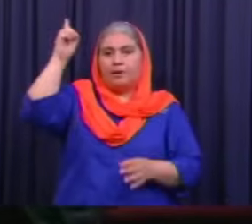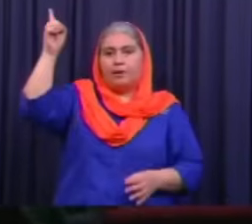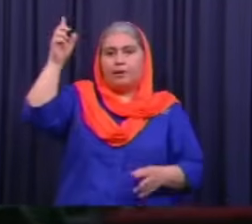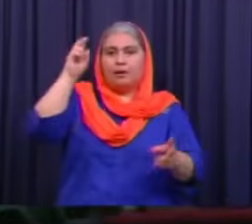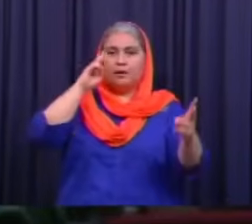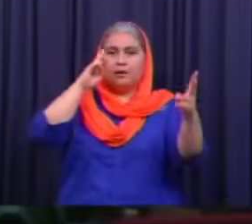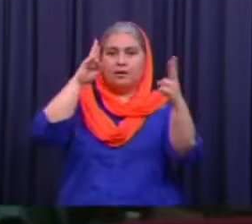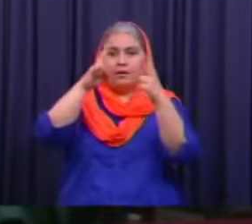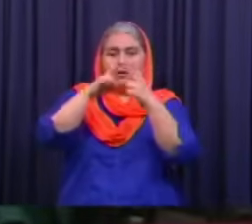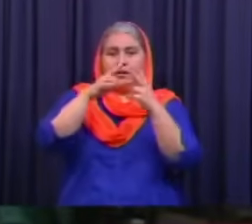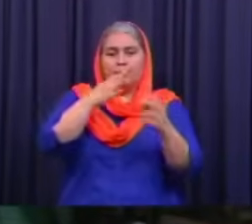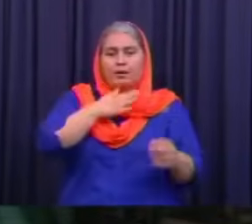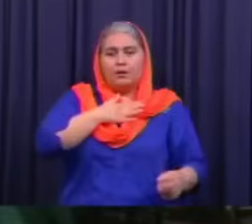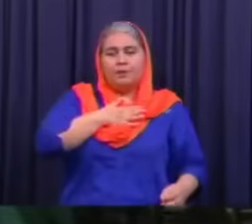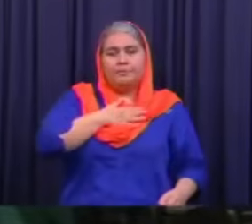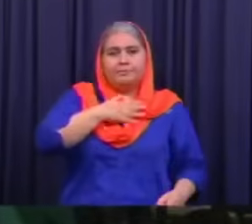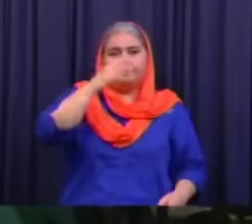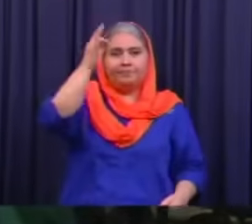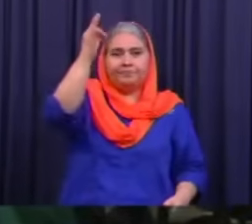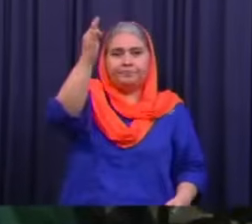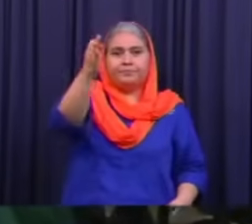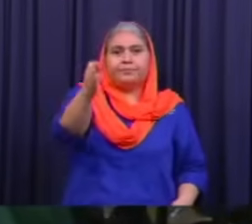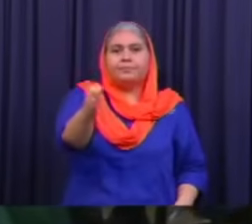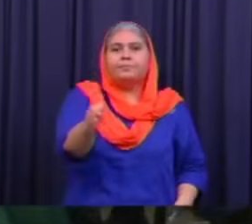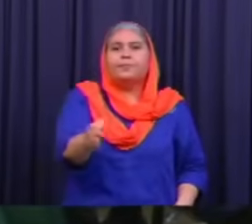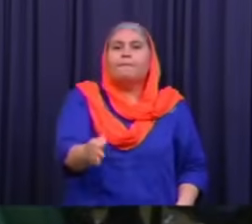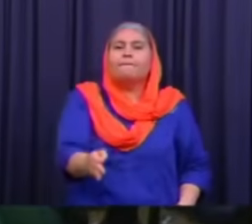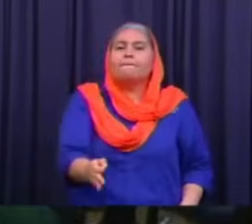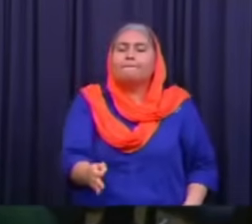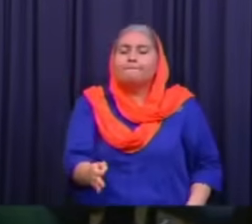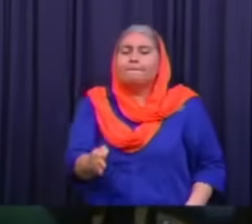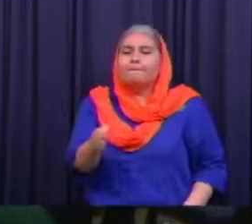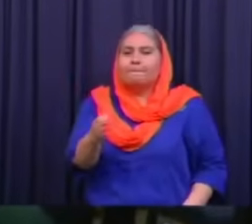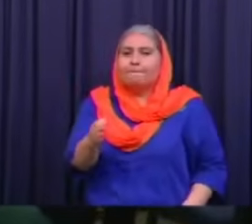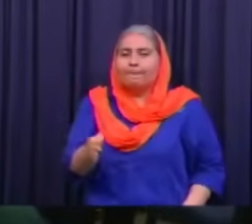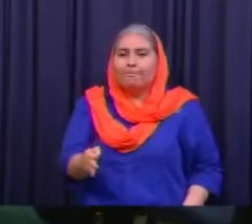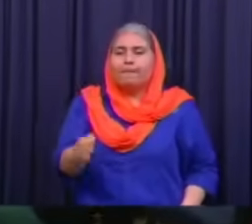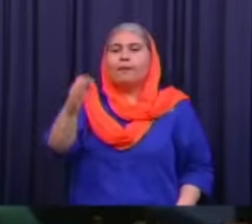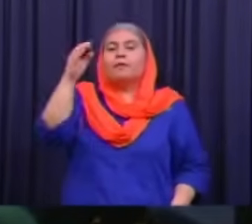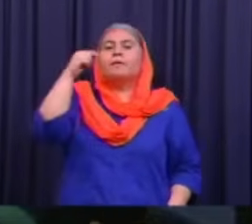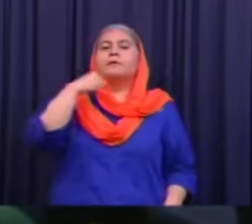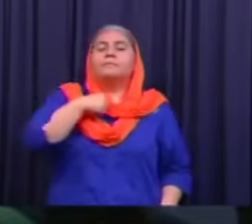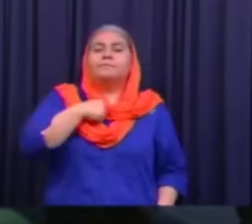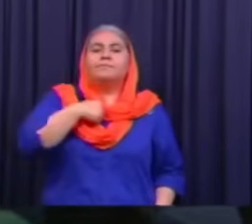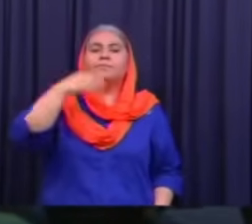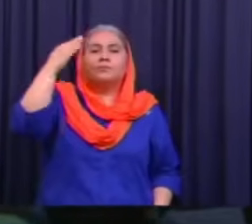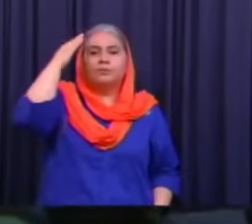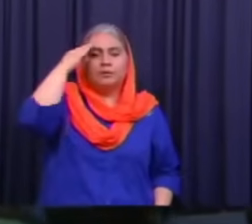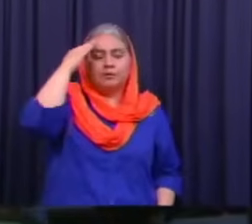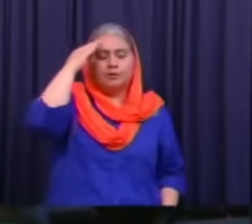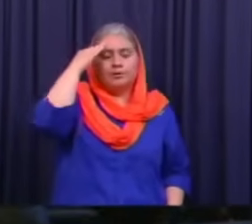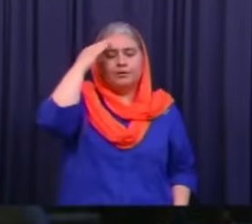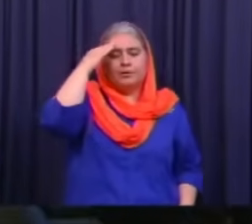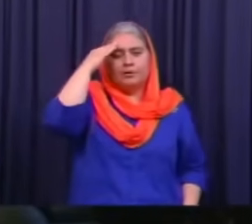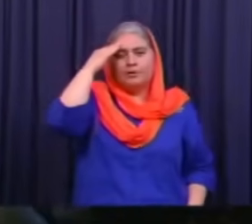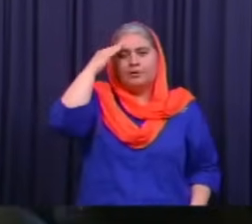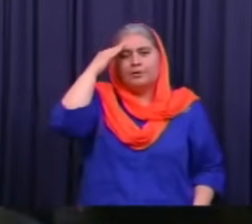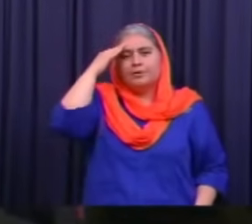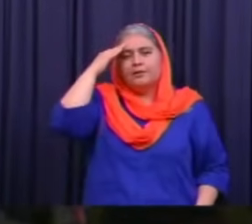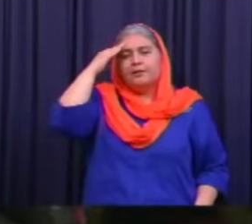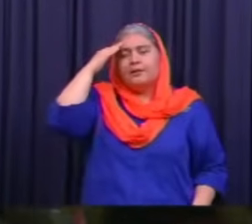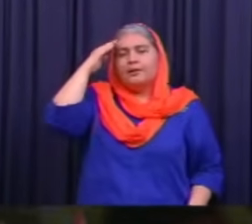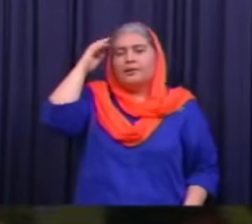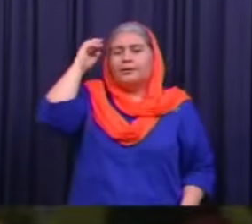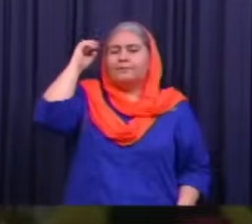futuro y yo sé que vale la pena vivir